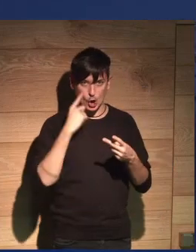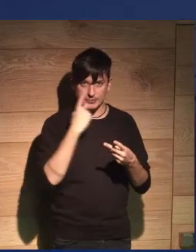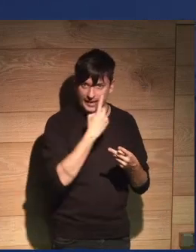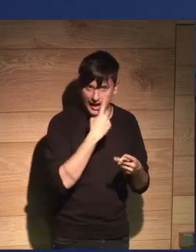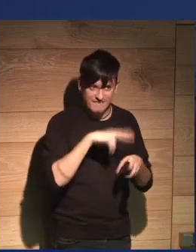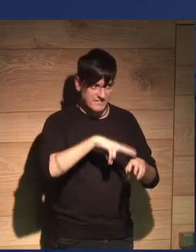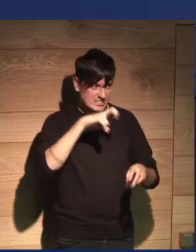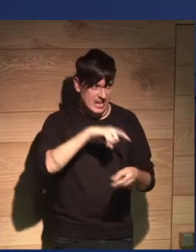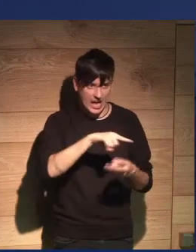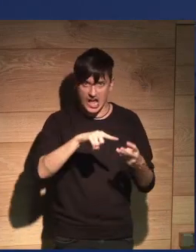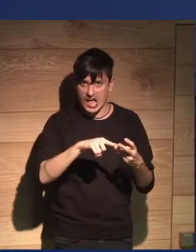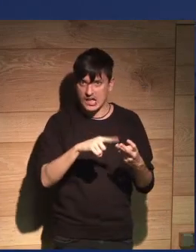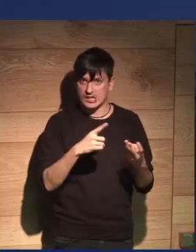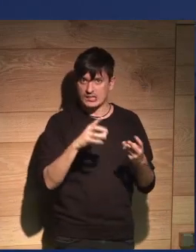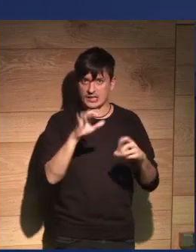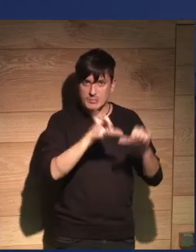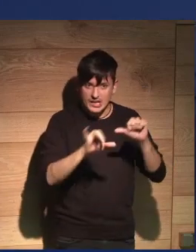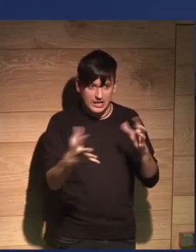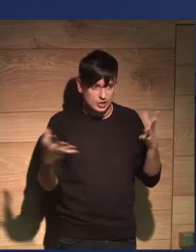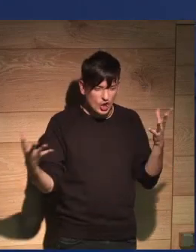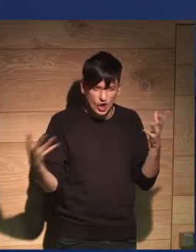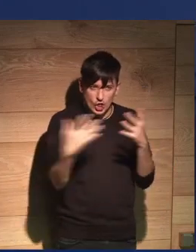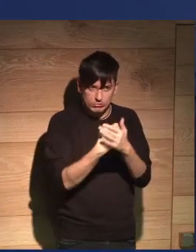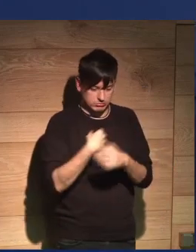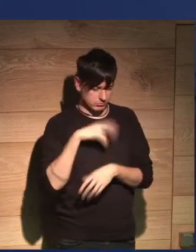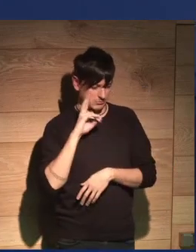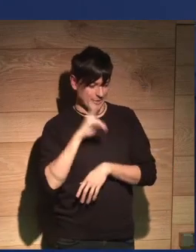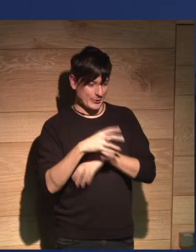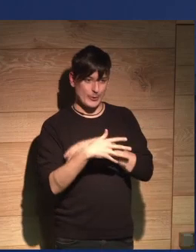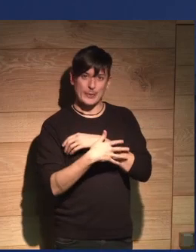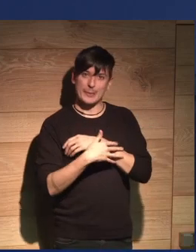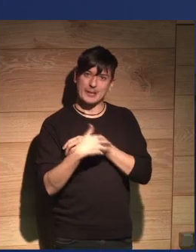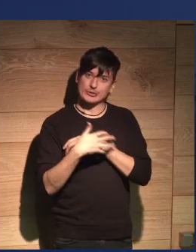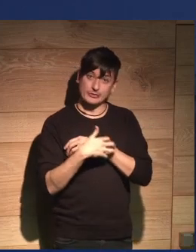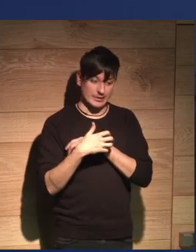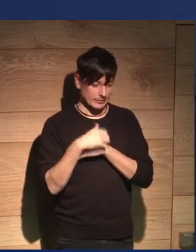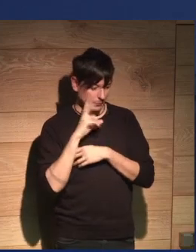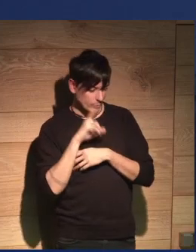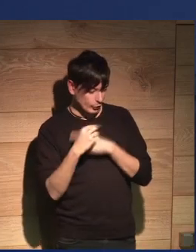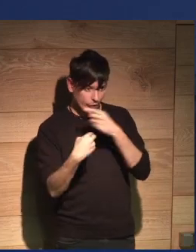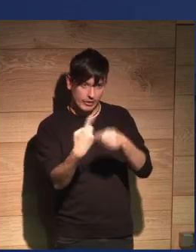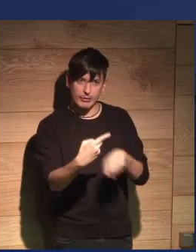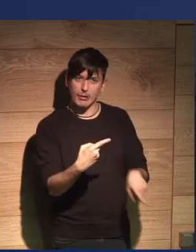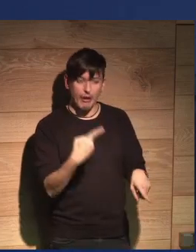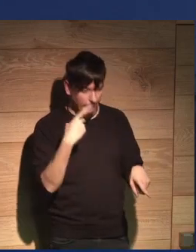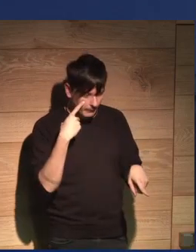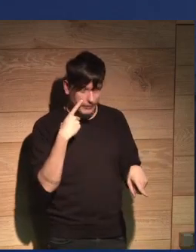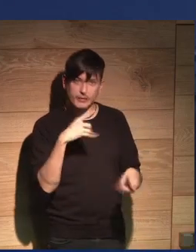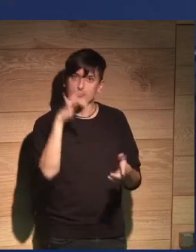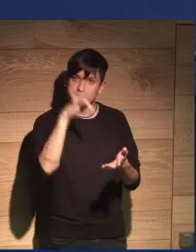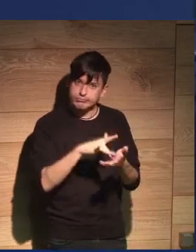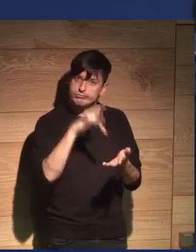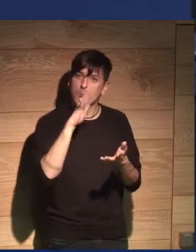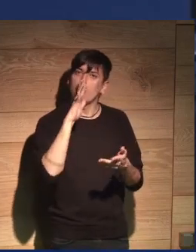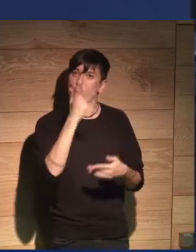tratado de física, un tratado de química. Y el poder ver ahí la mascota todos los días y estar diciendo, pues mira, eso pasa por esto pasa por lo otro,